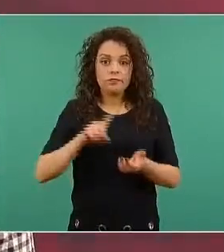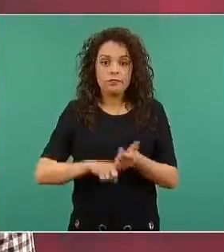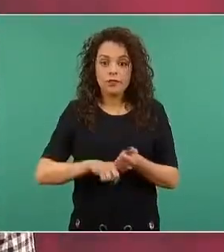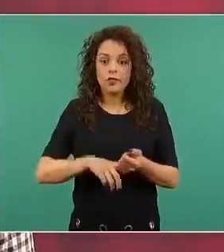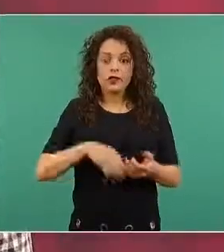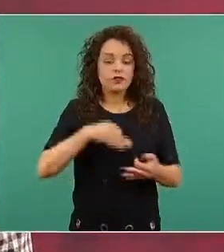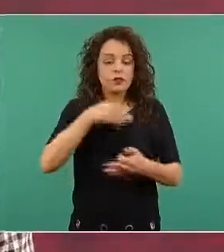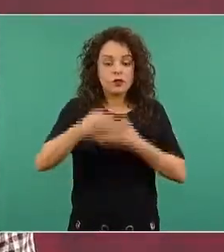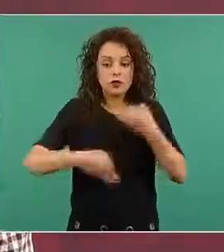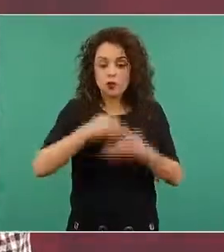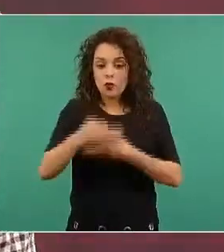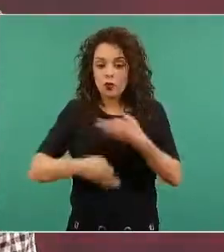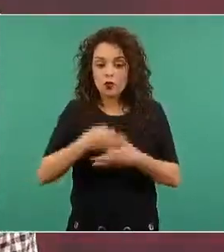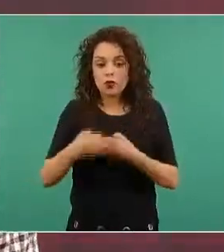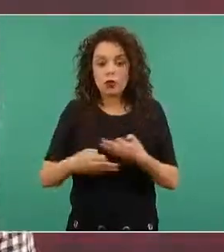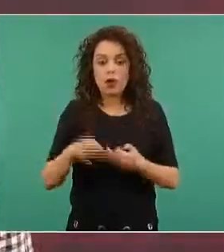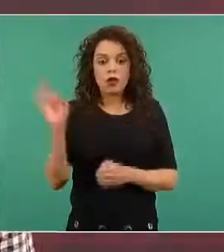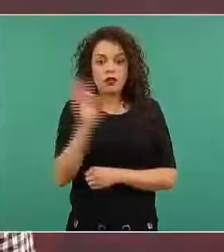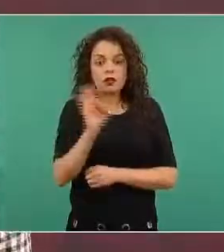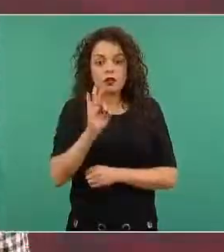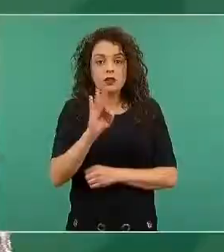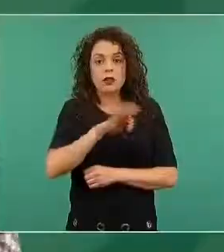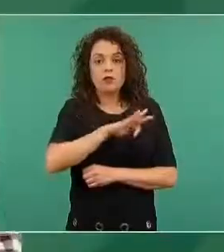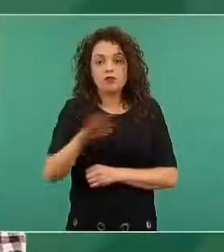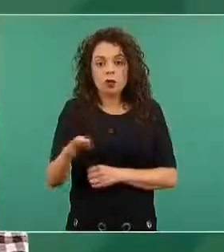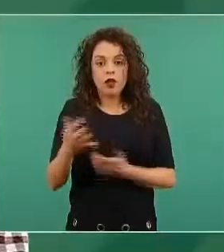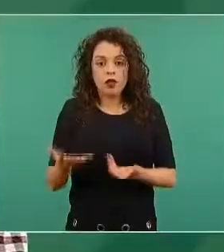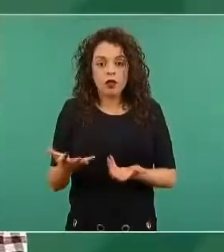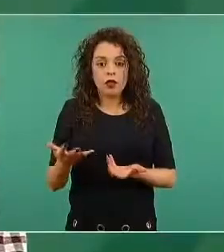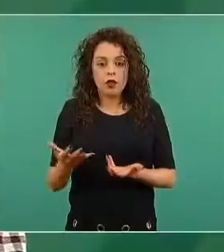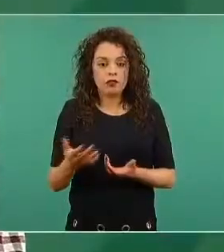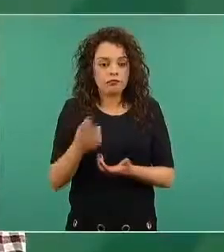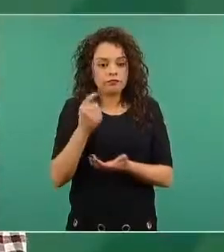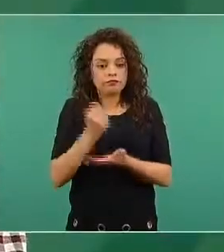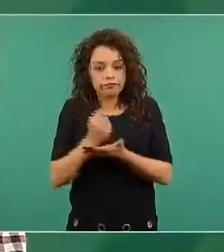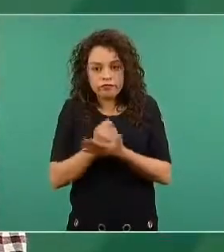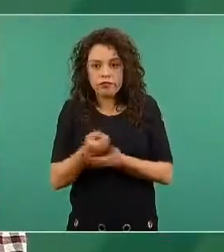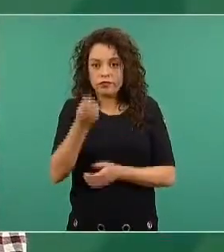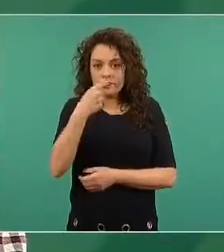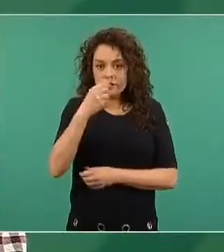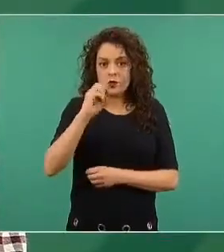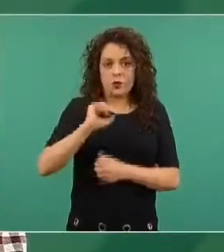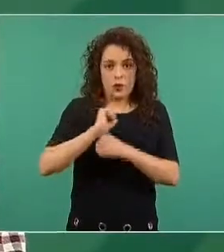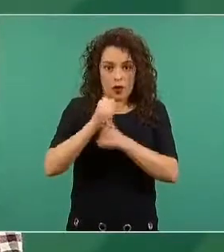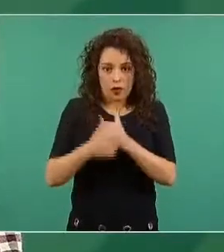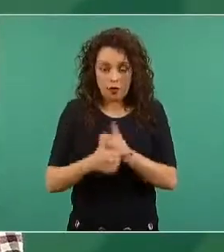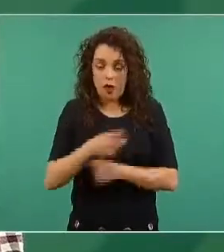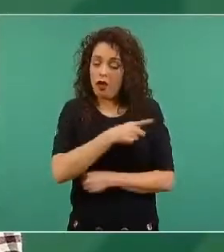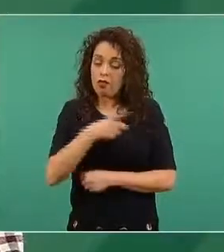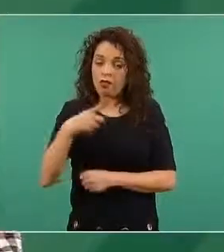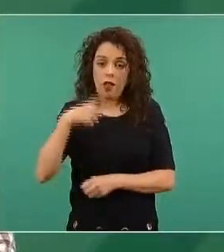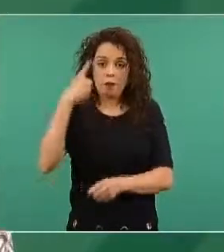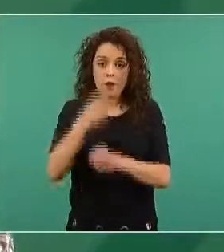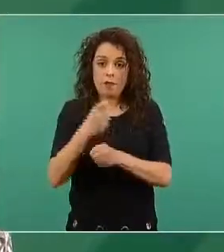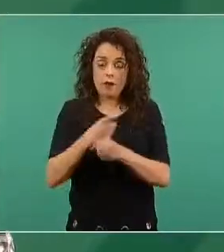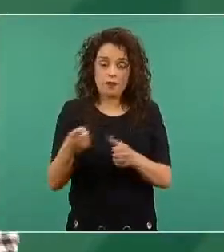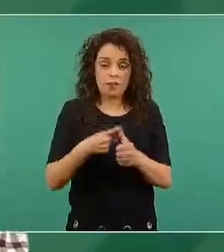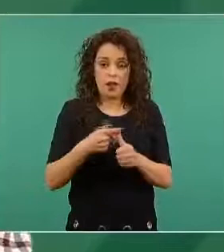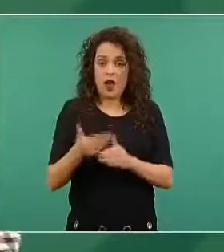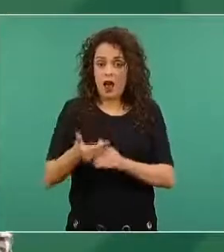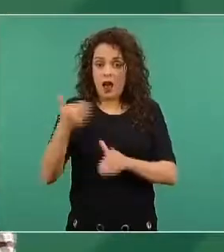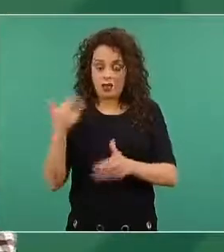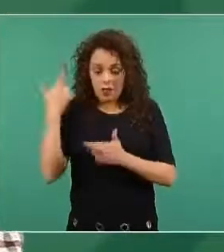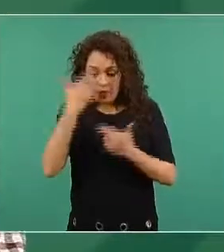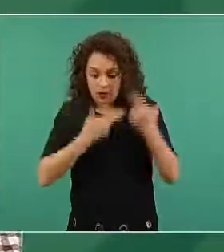toda posible molécula, todo posible tratamiento debería ser evaluado, pero los